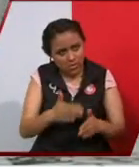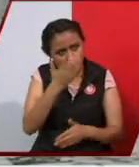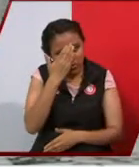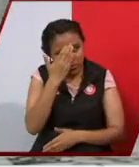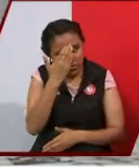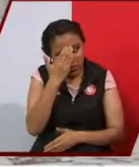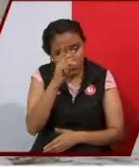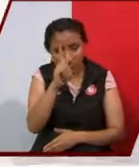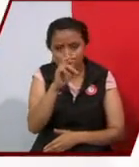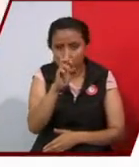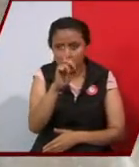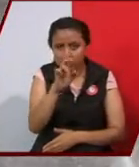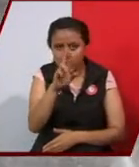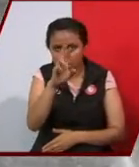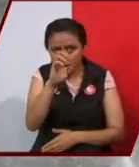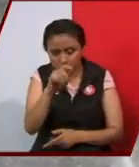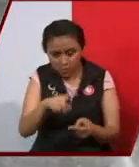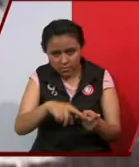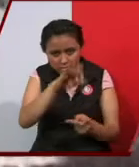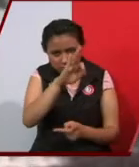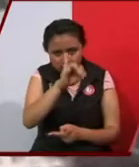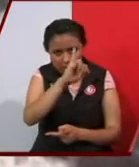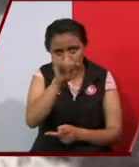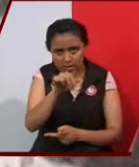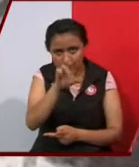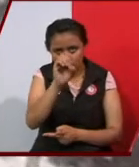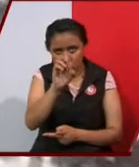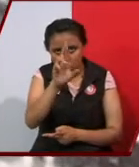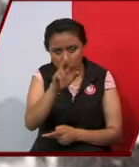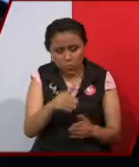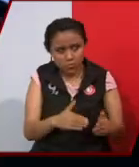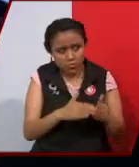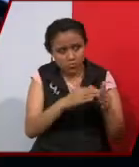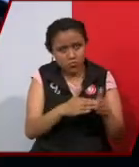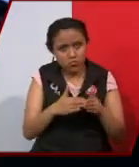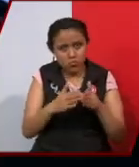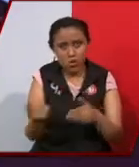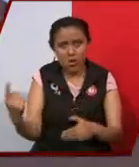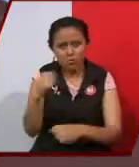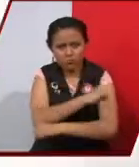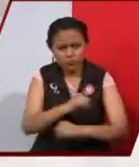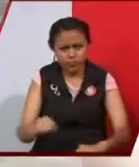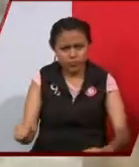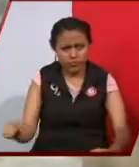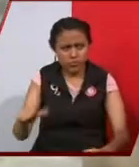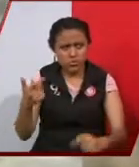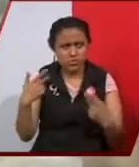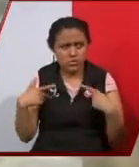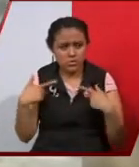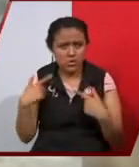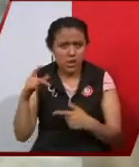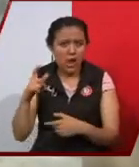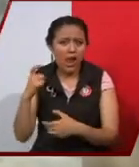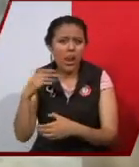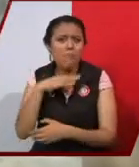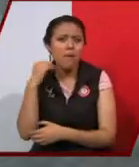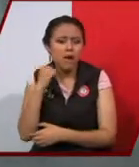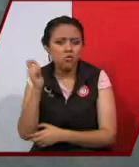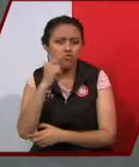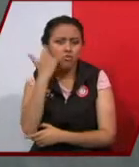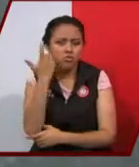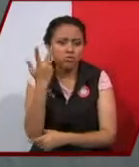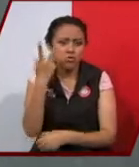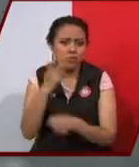potrero del llano y fajas de oro los cuales fueron torpedeados y hundidos por submarinos alemanes durante el desarrollo de la